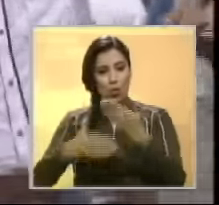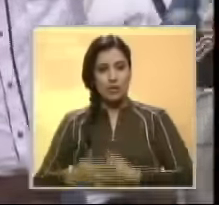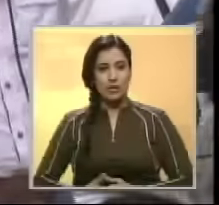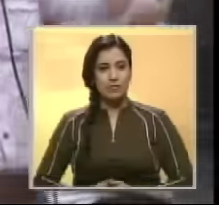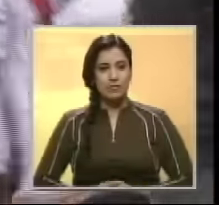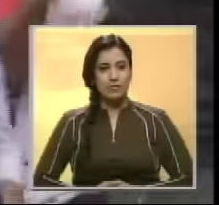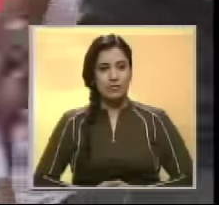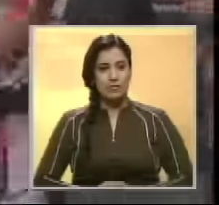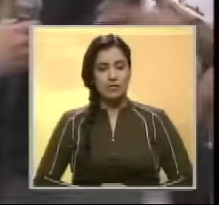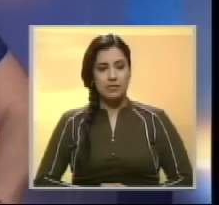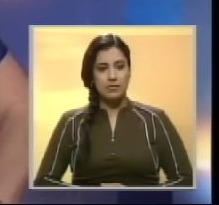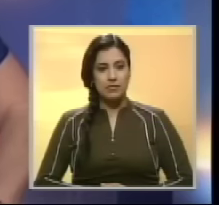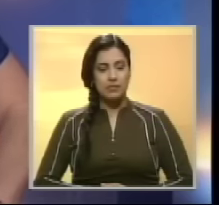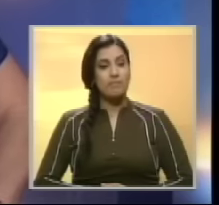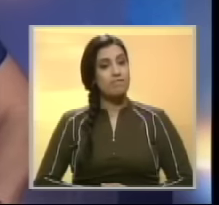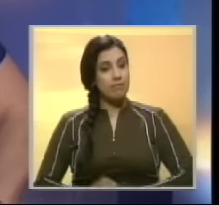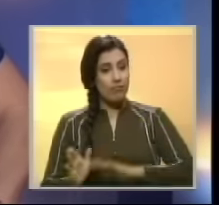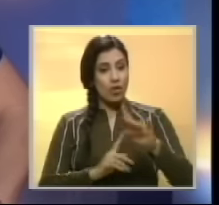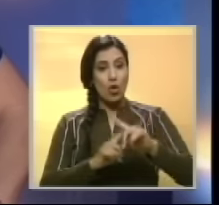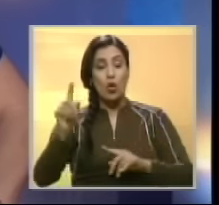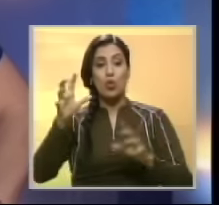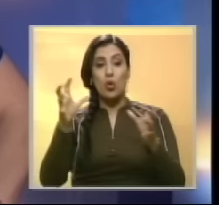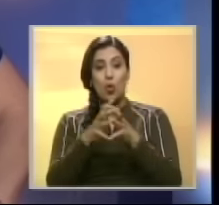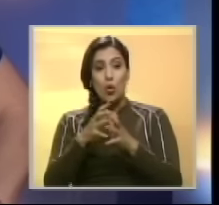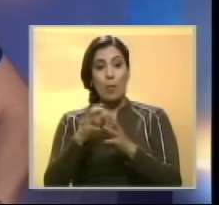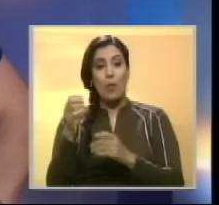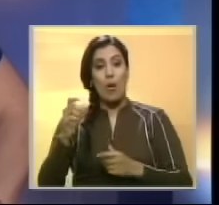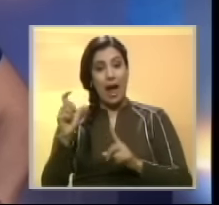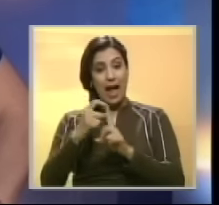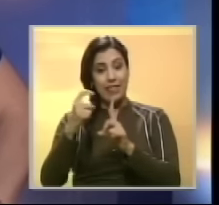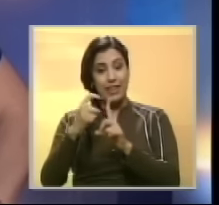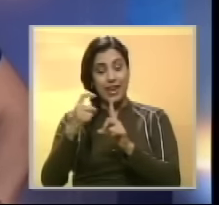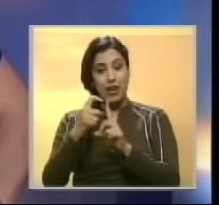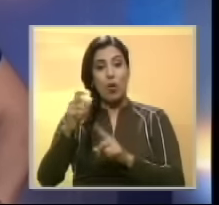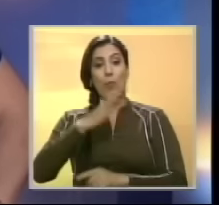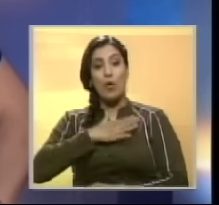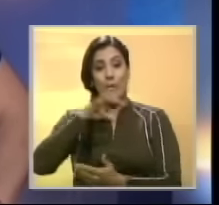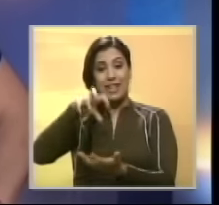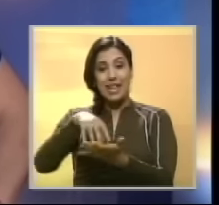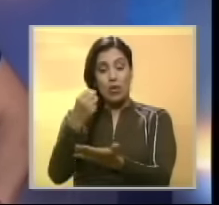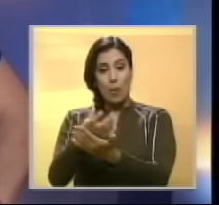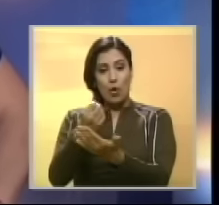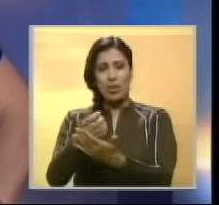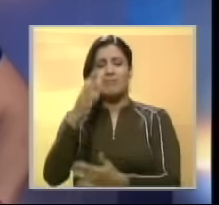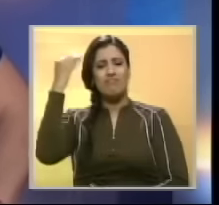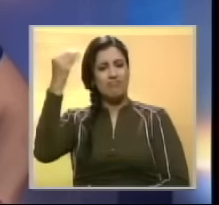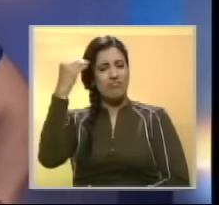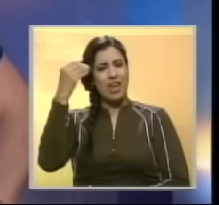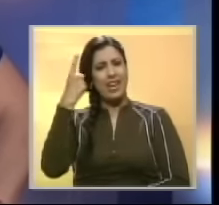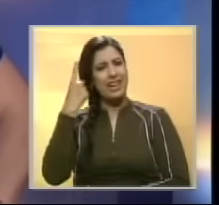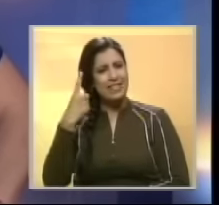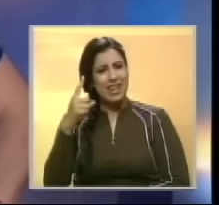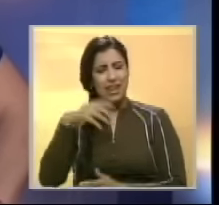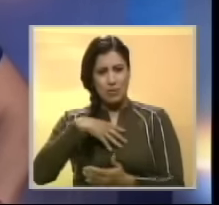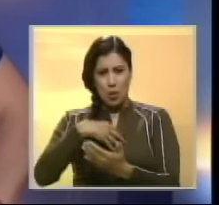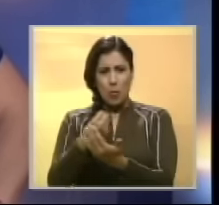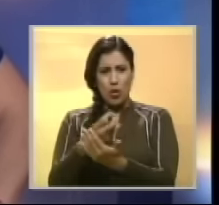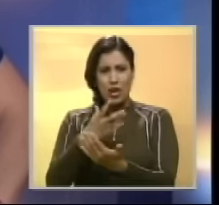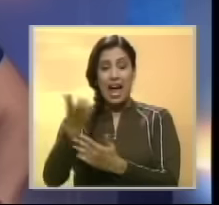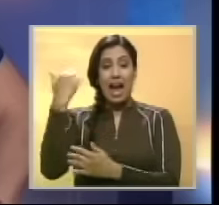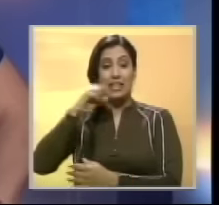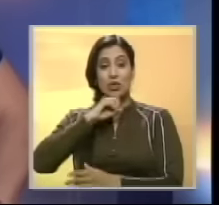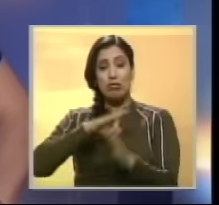revolución el dirigente de acción democrática en el estado monagas Luis Eduardo Martínez considera que aunque ese estado llegó a ser una